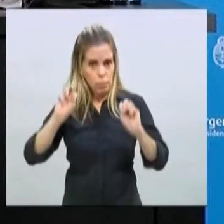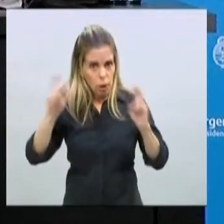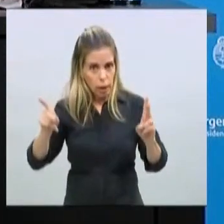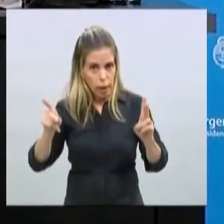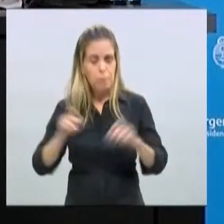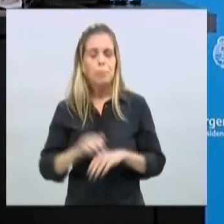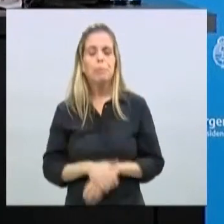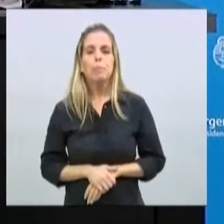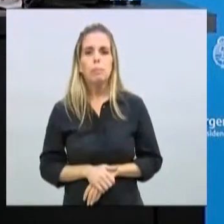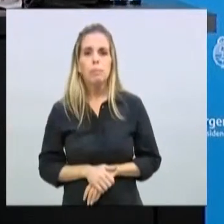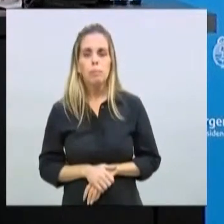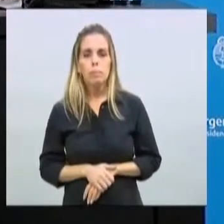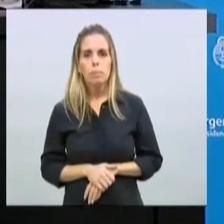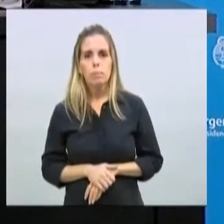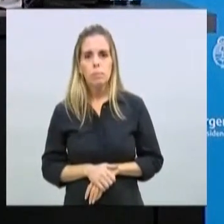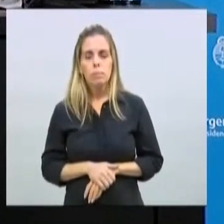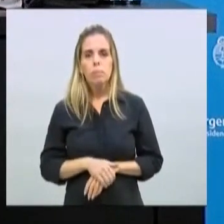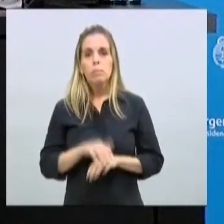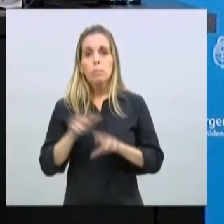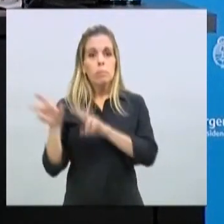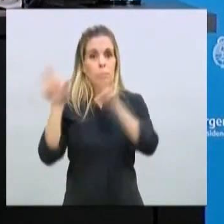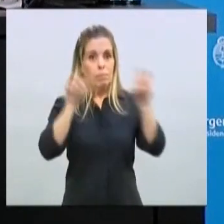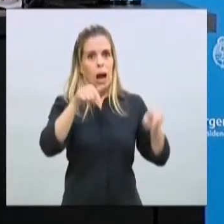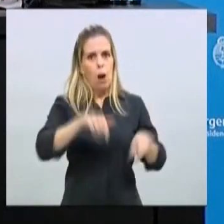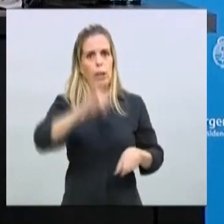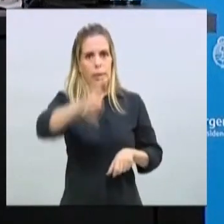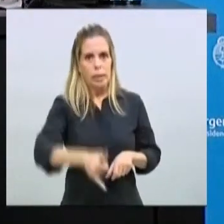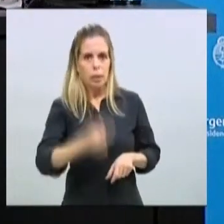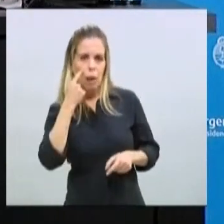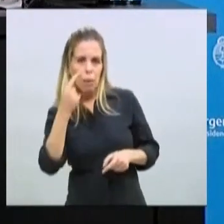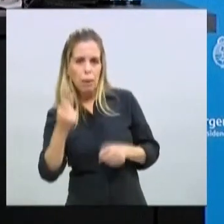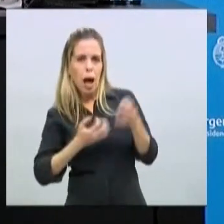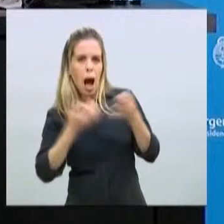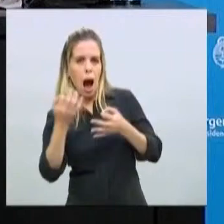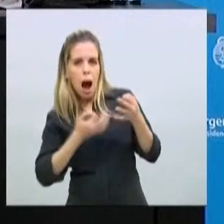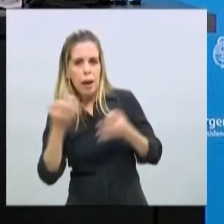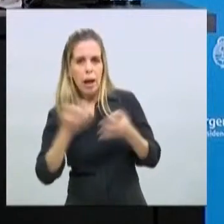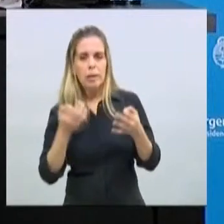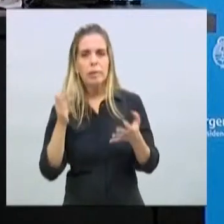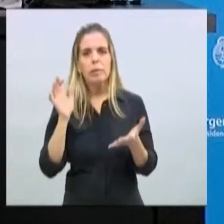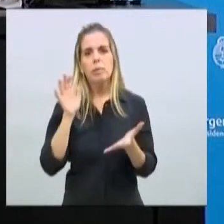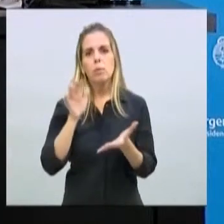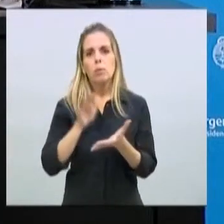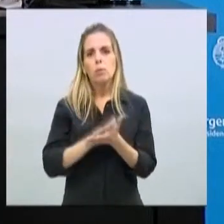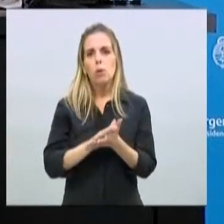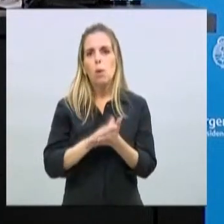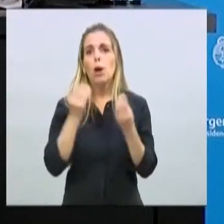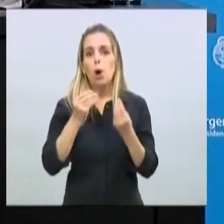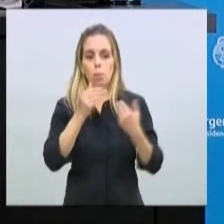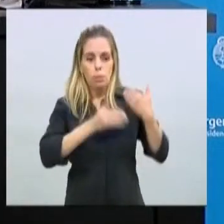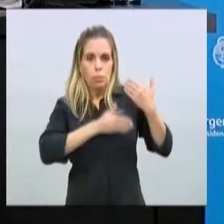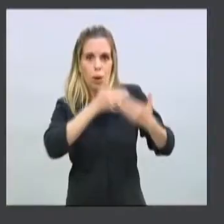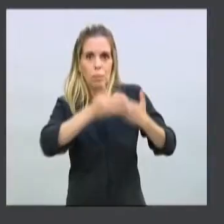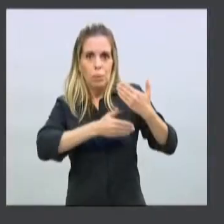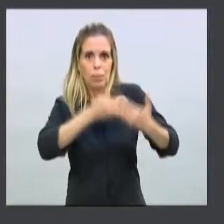Vamos a pasar ahora sí al análisis de cómo hemos avanzado.